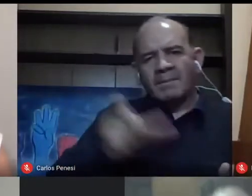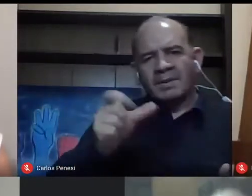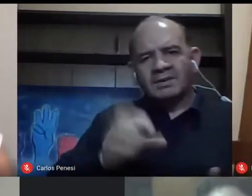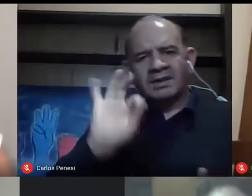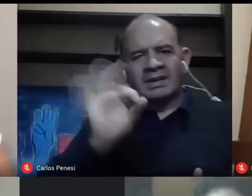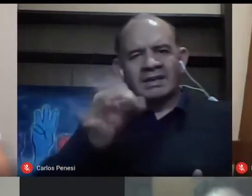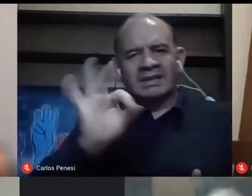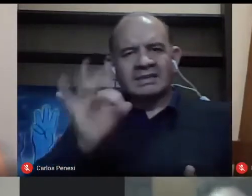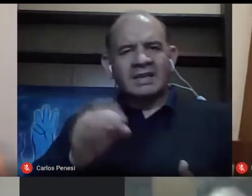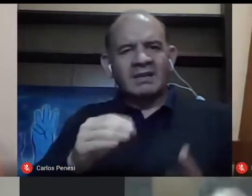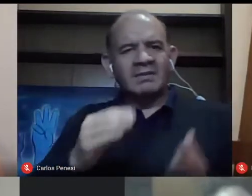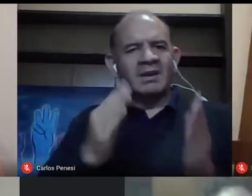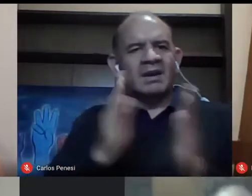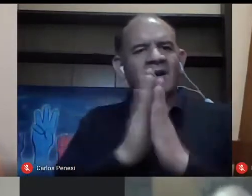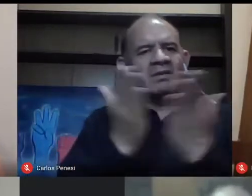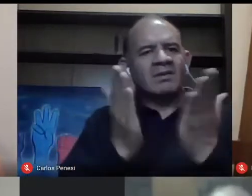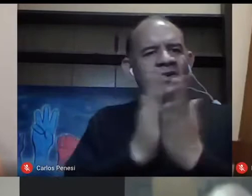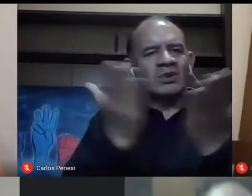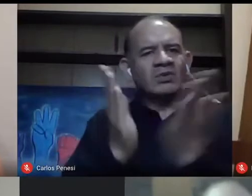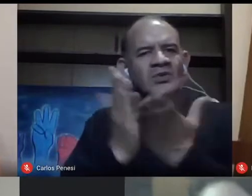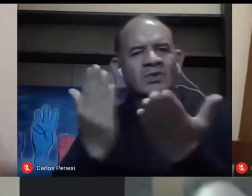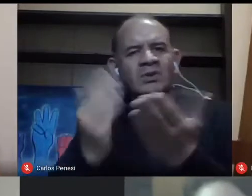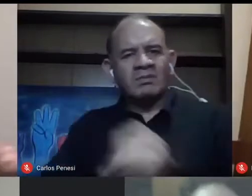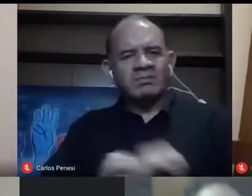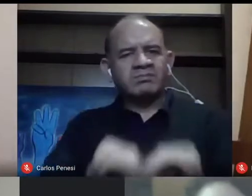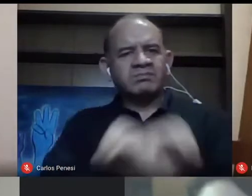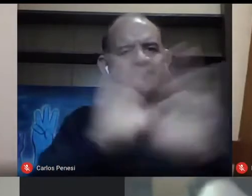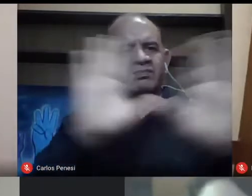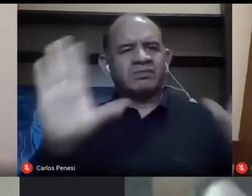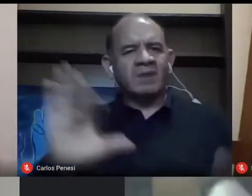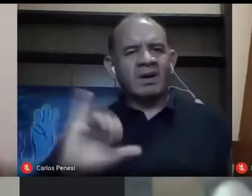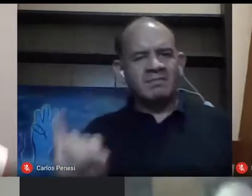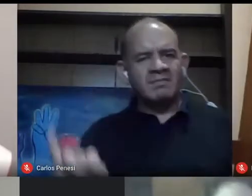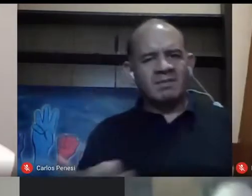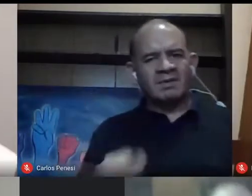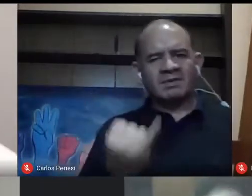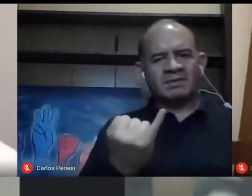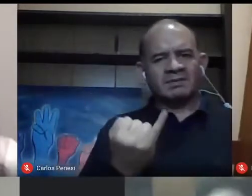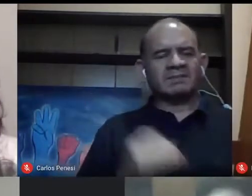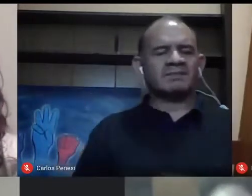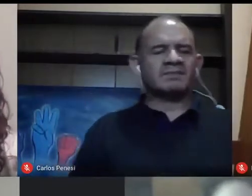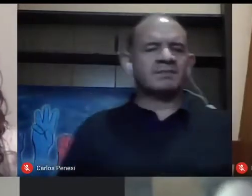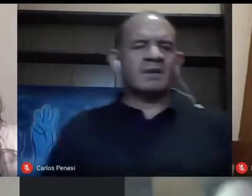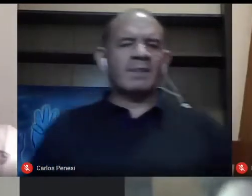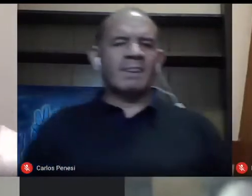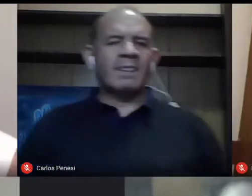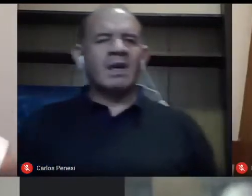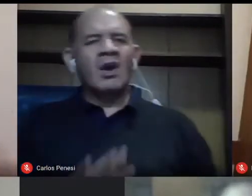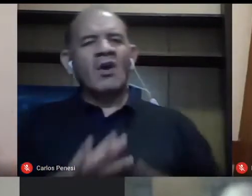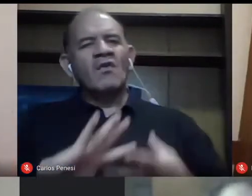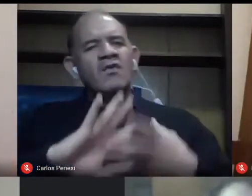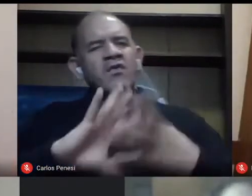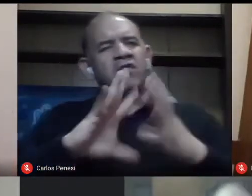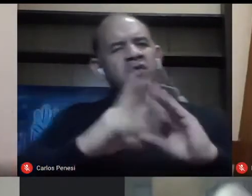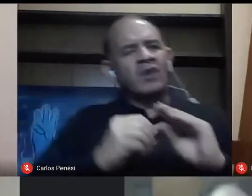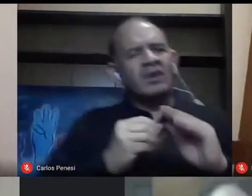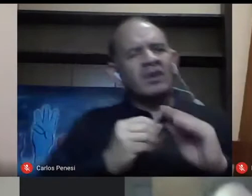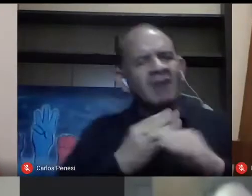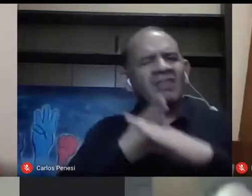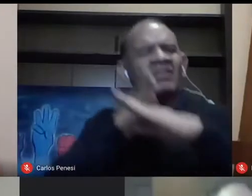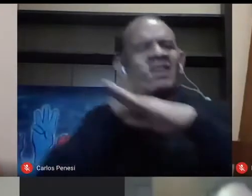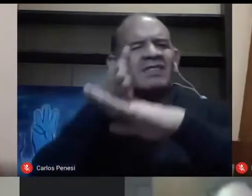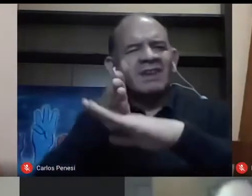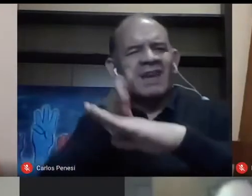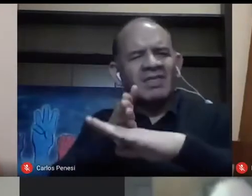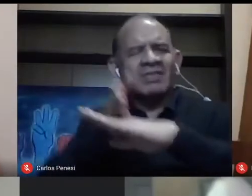instancias en cada localidad. Bien, me diste justo el pie porque hablaste de formatos accesibles. Te quería preguntar si podés así brevemente decir,